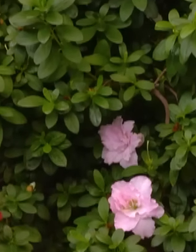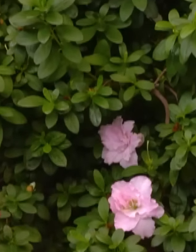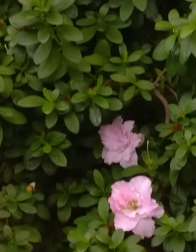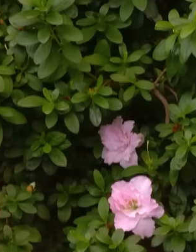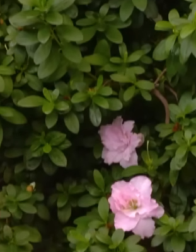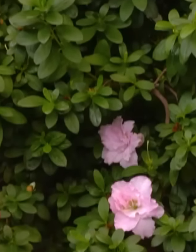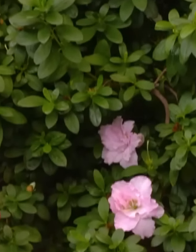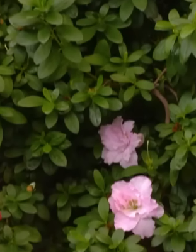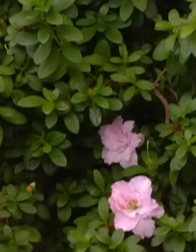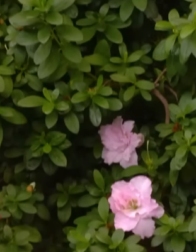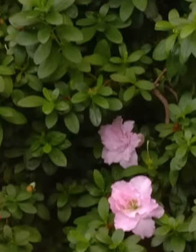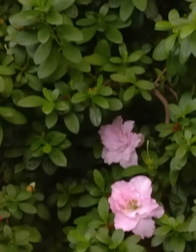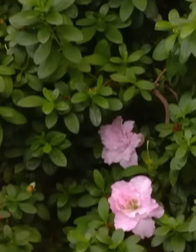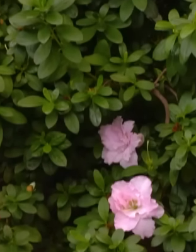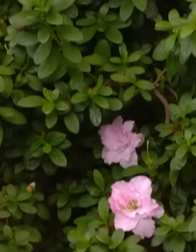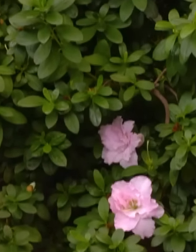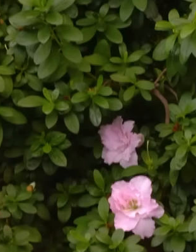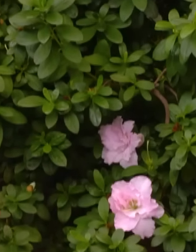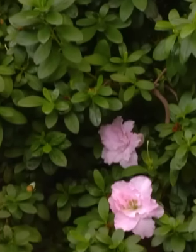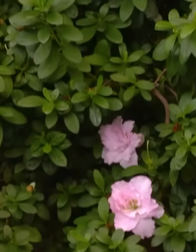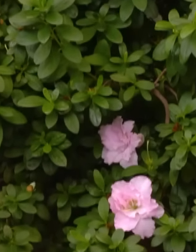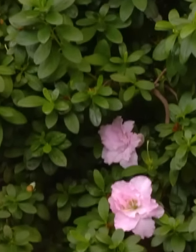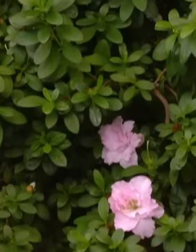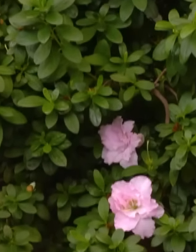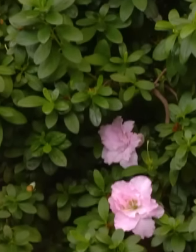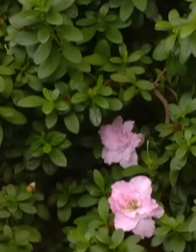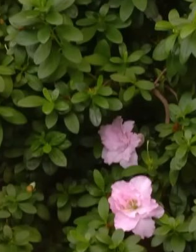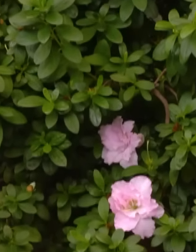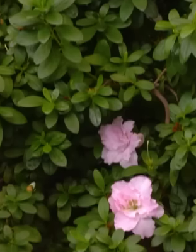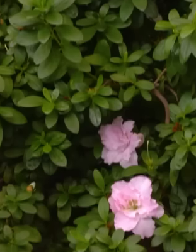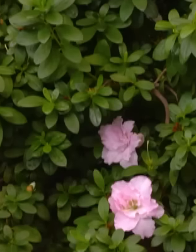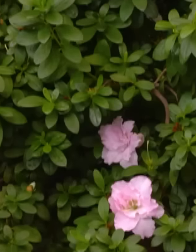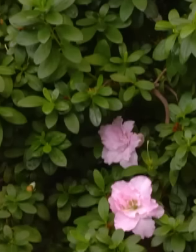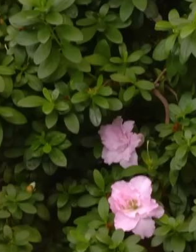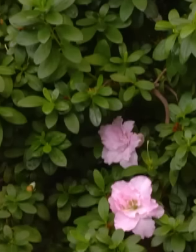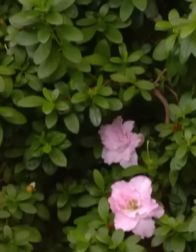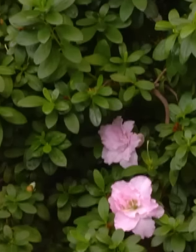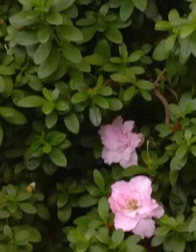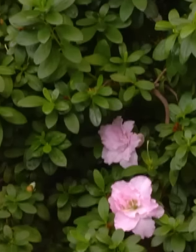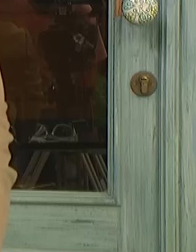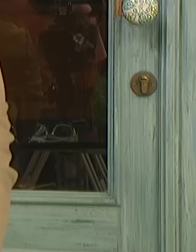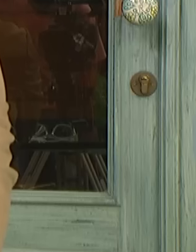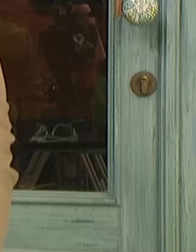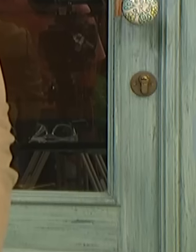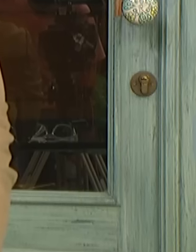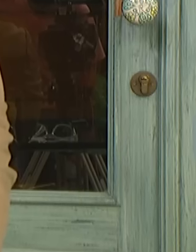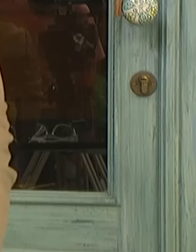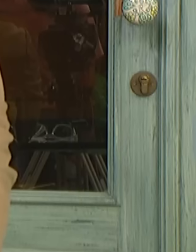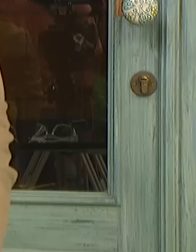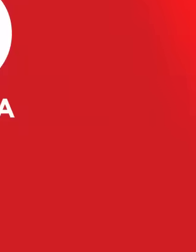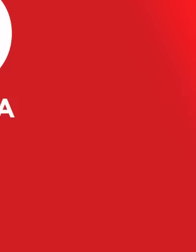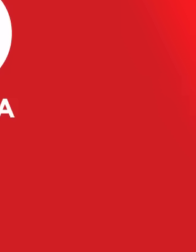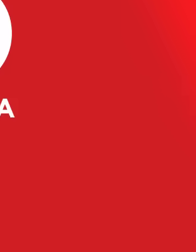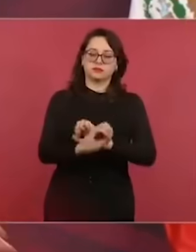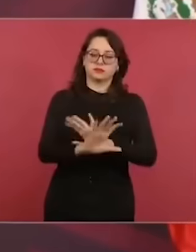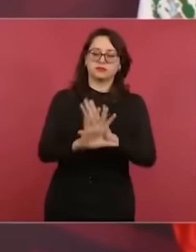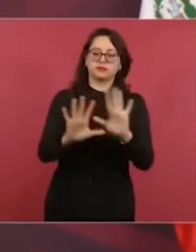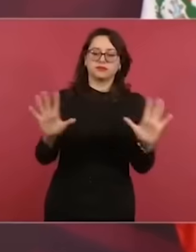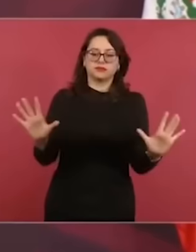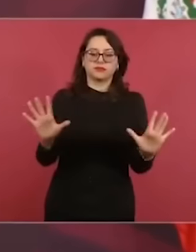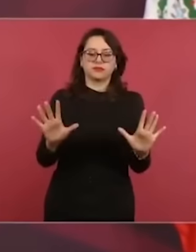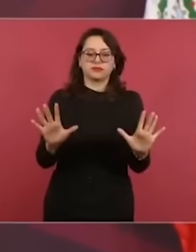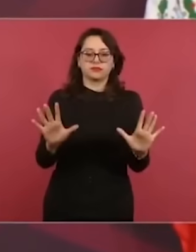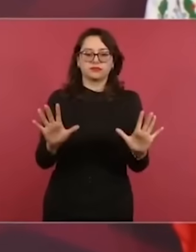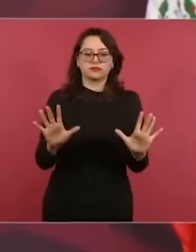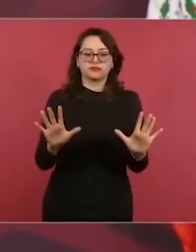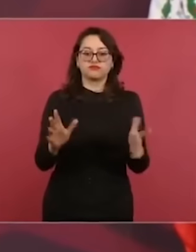menciona porque a las nueve de la noche ya no es presidente vamos a ver qué fue lo que lo que dijo el presidente de este tema vamos no puedo